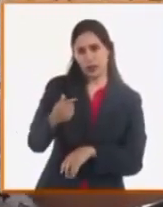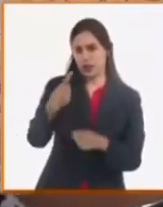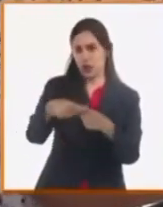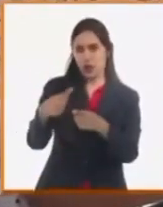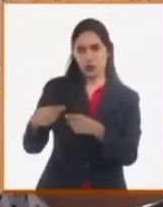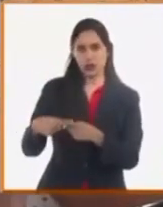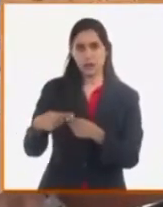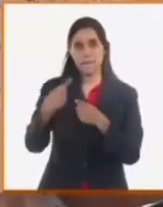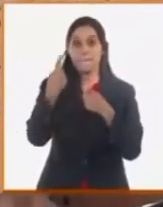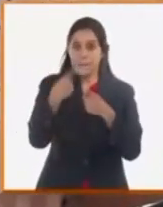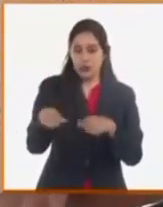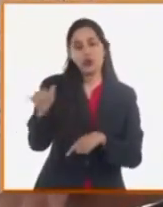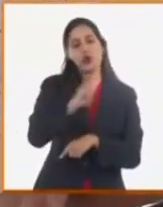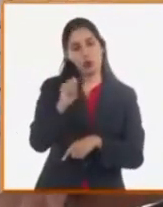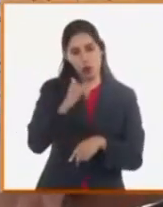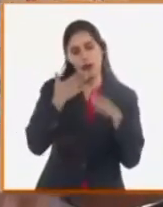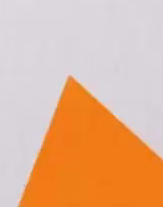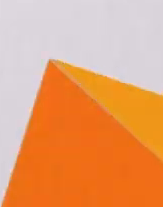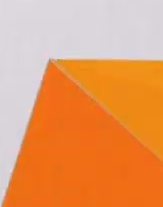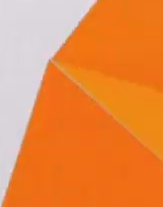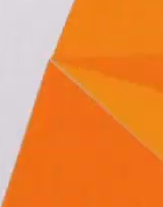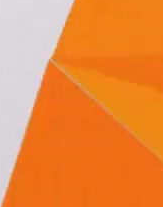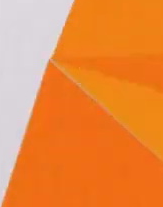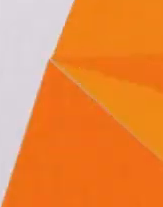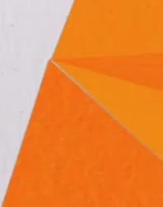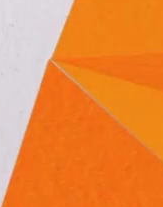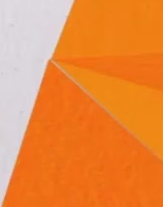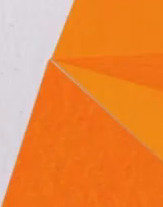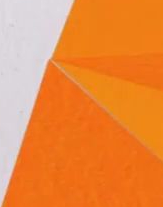hay gente muy buena haciendo muchas cosas